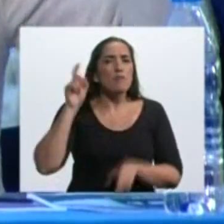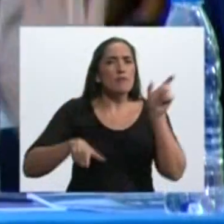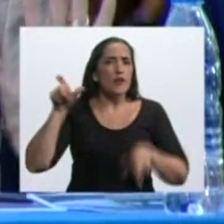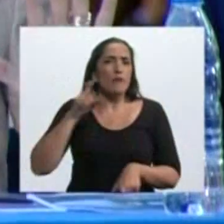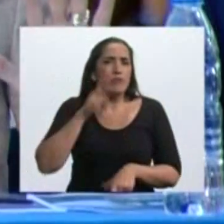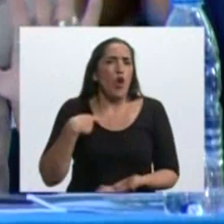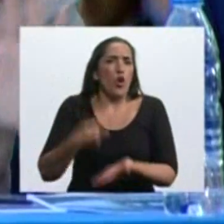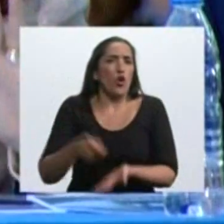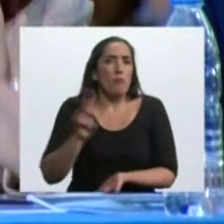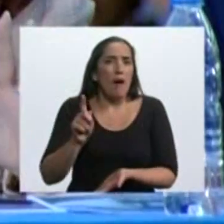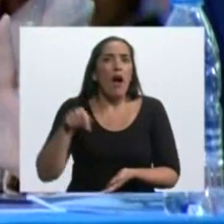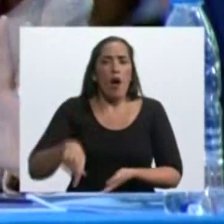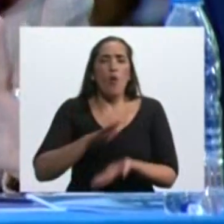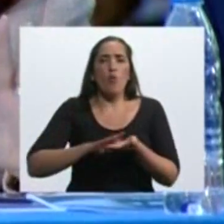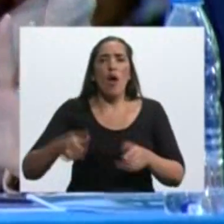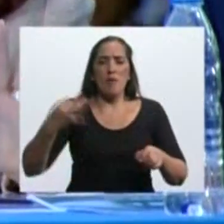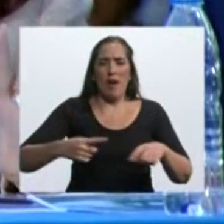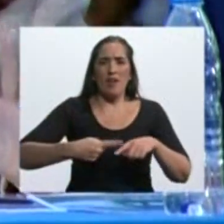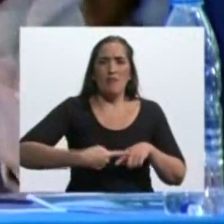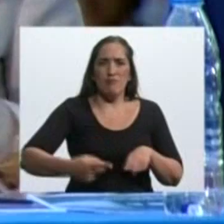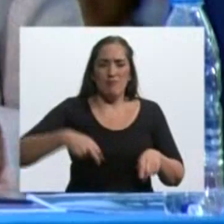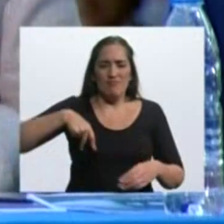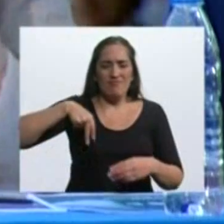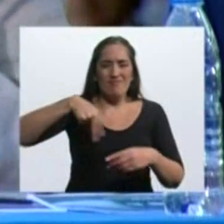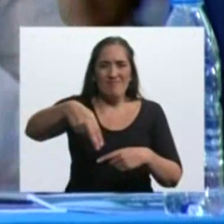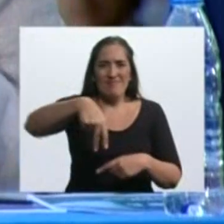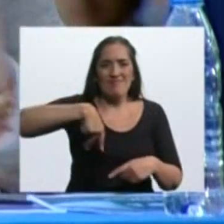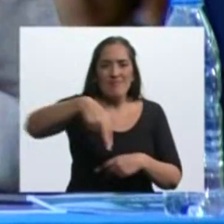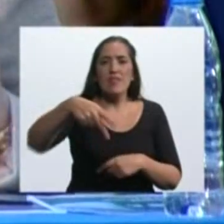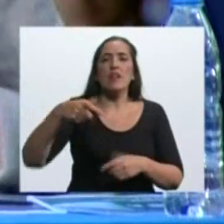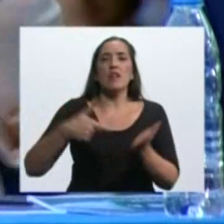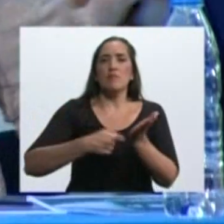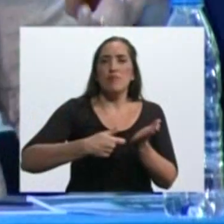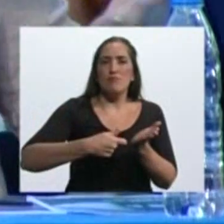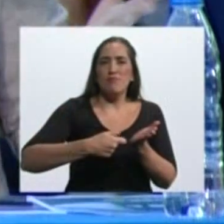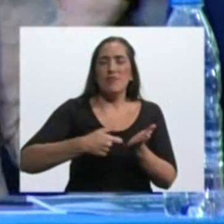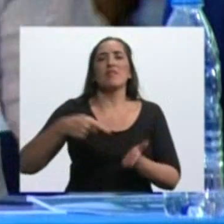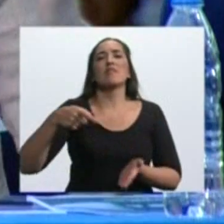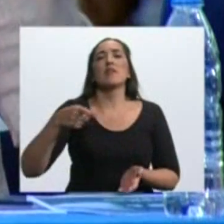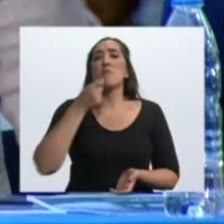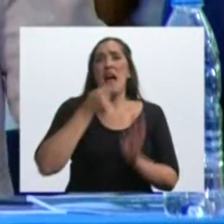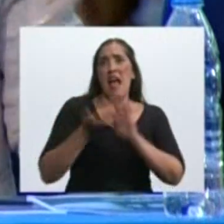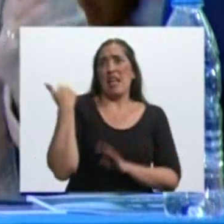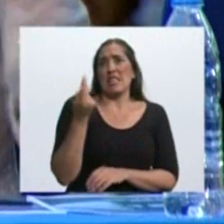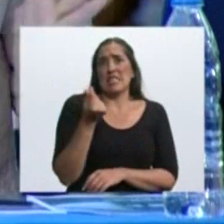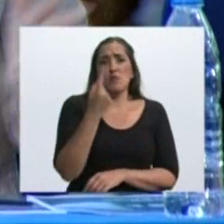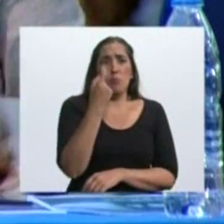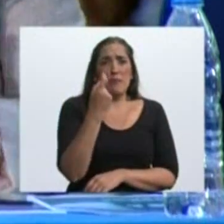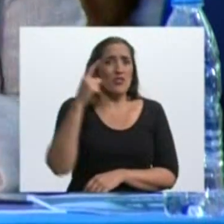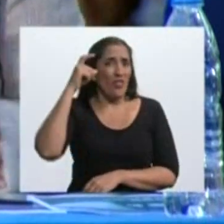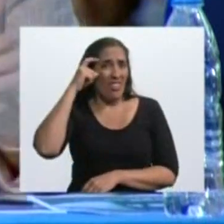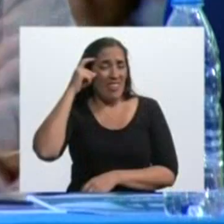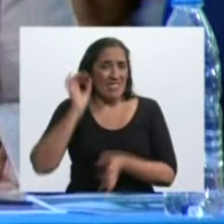poner rejas. Porque si no, sobre todo, valiendo 1.10, porque si vos me dijeras que te estamos cobrando 10